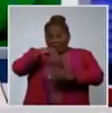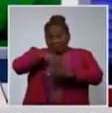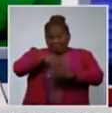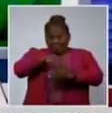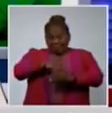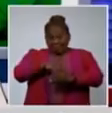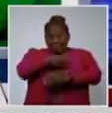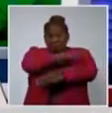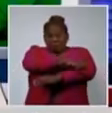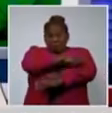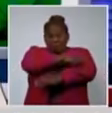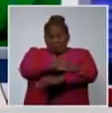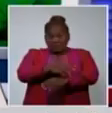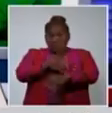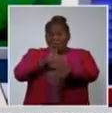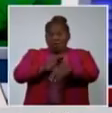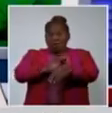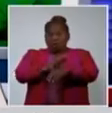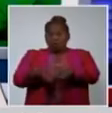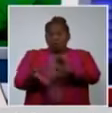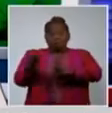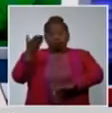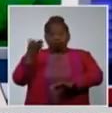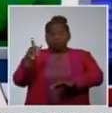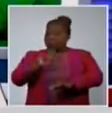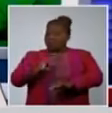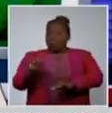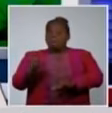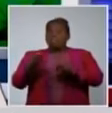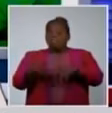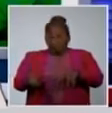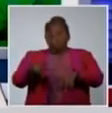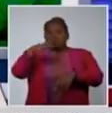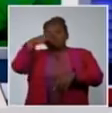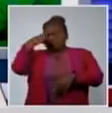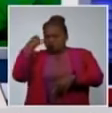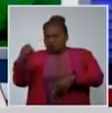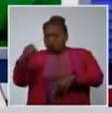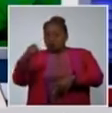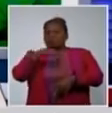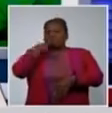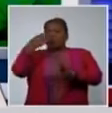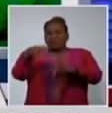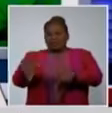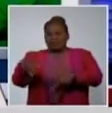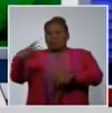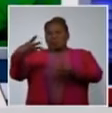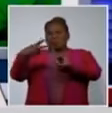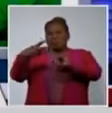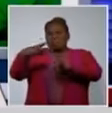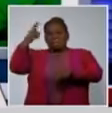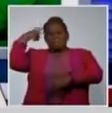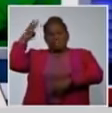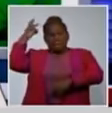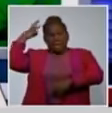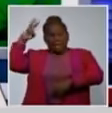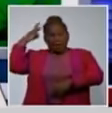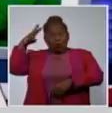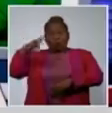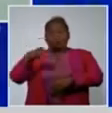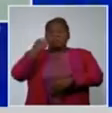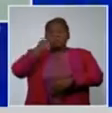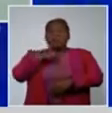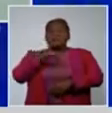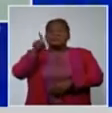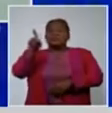pasos sin embargo es incómodo el número como ha sido en tercer lugar nadie 187